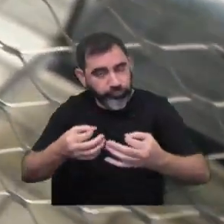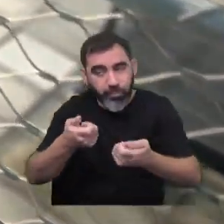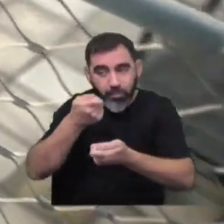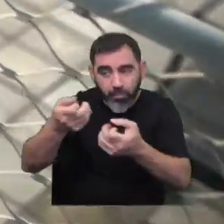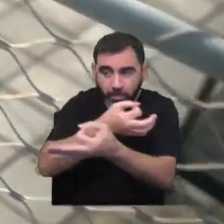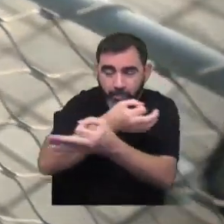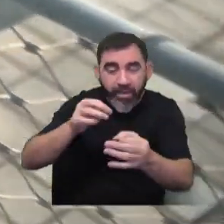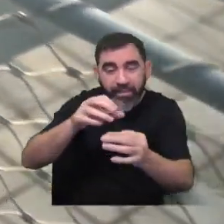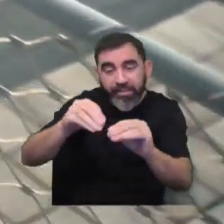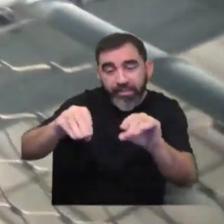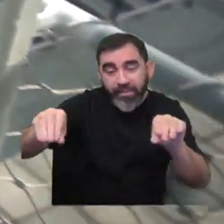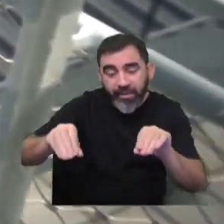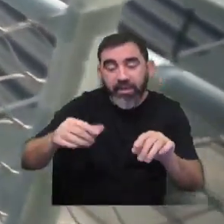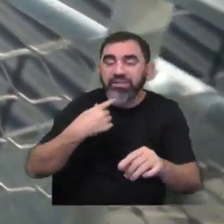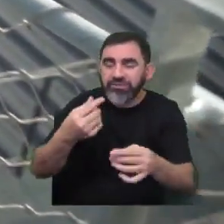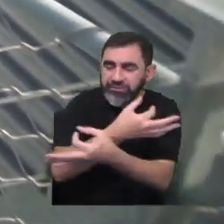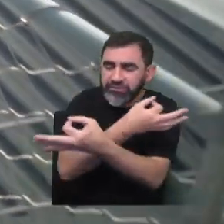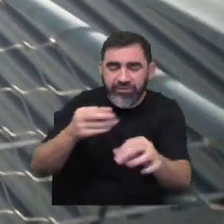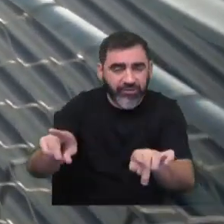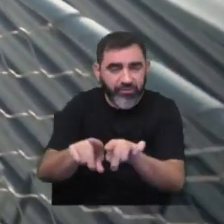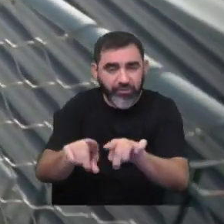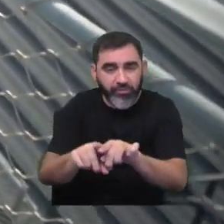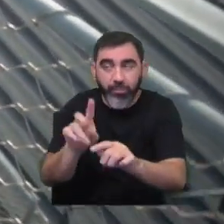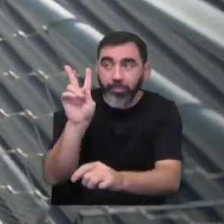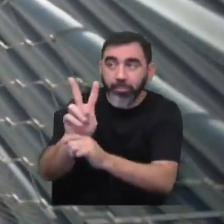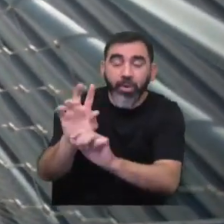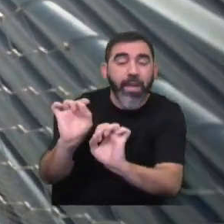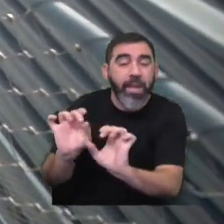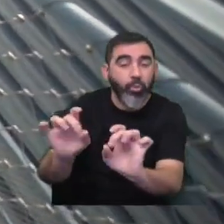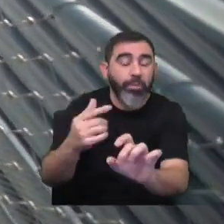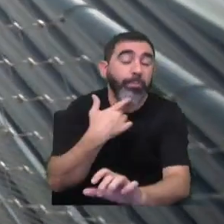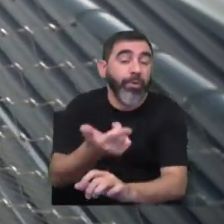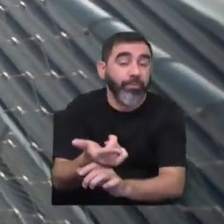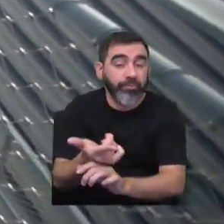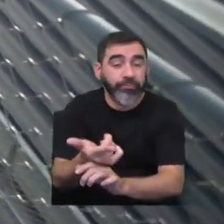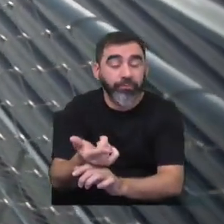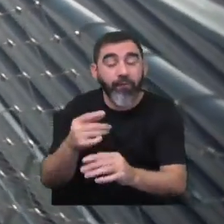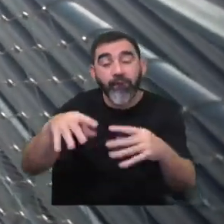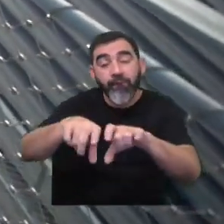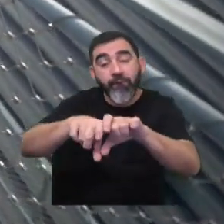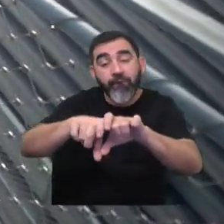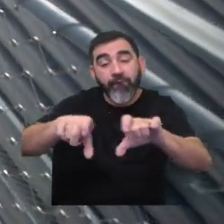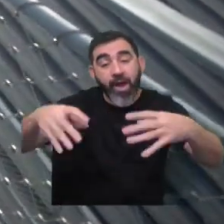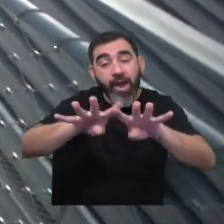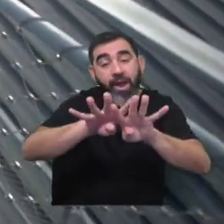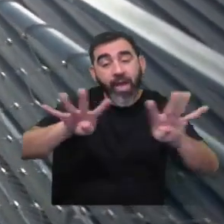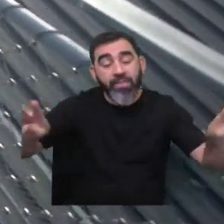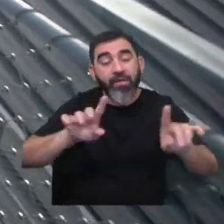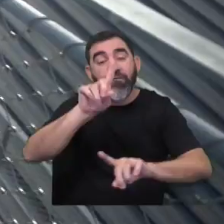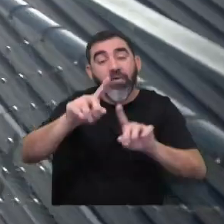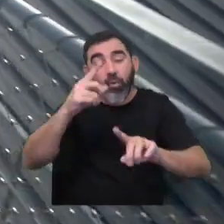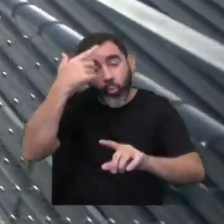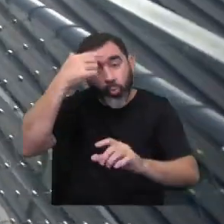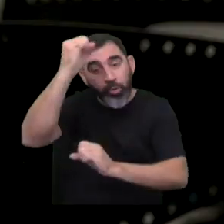puestas a tierra, ofician perfectamente como pararrayos naturales. Un ejemplo es la baranda que encontramos en Facultad de